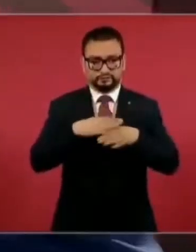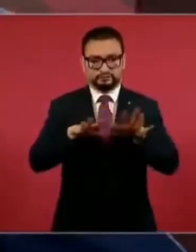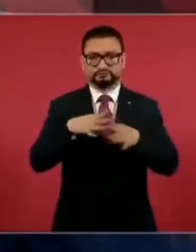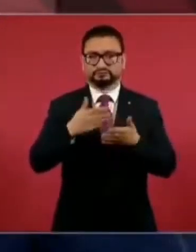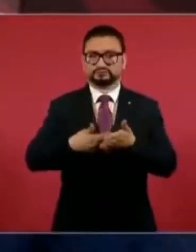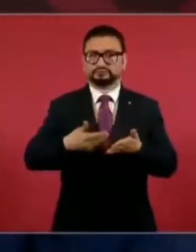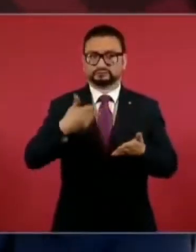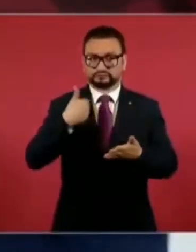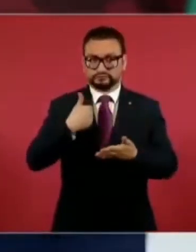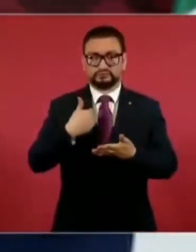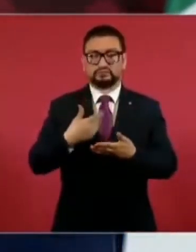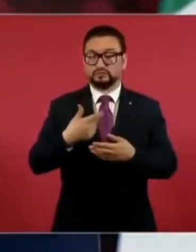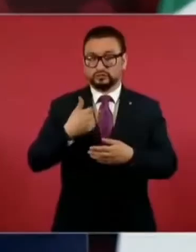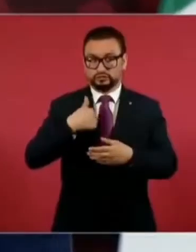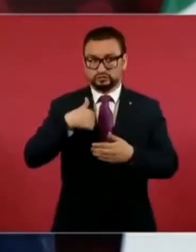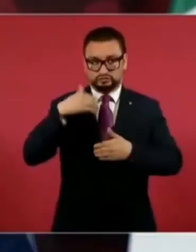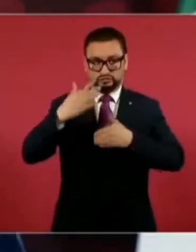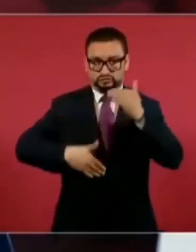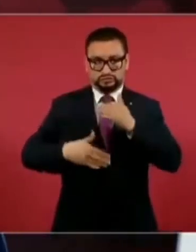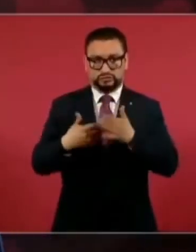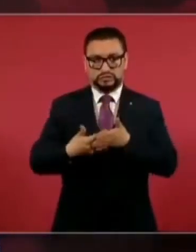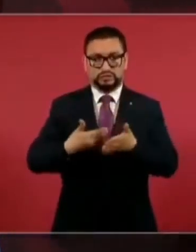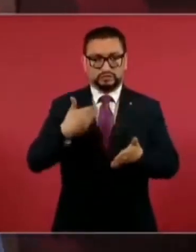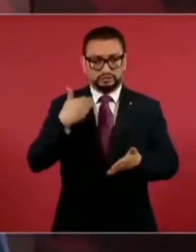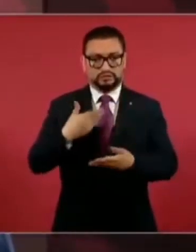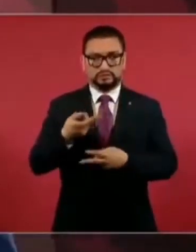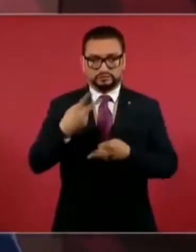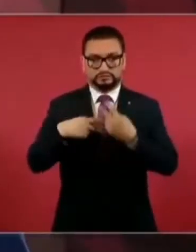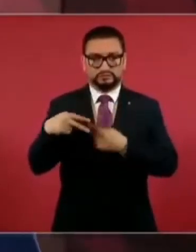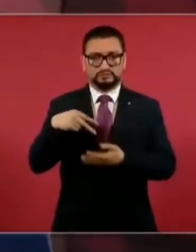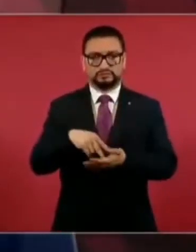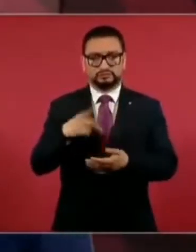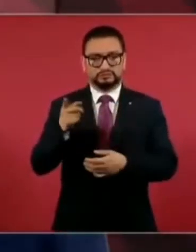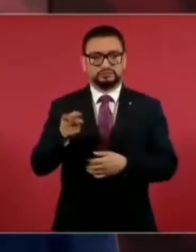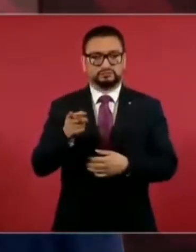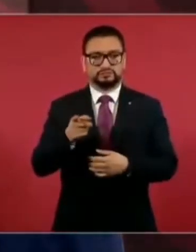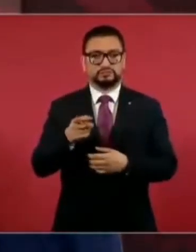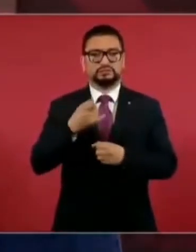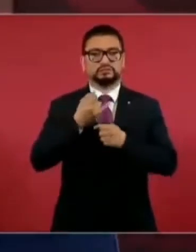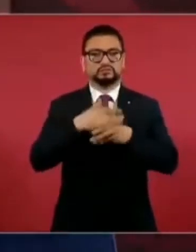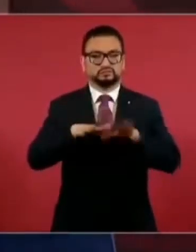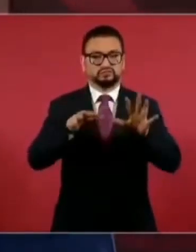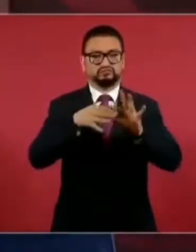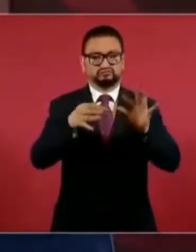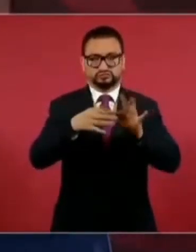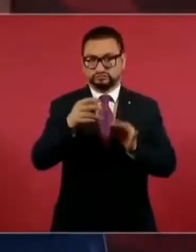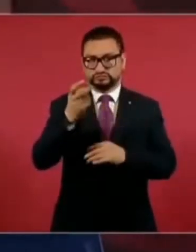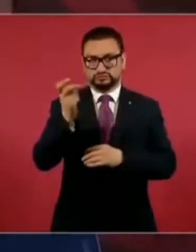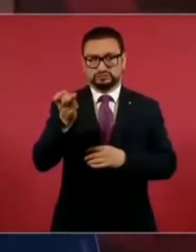vaya, va a venir aquí a informar sobre eso